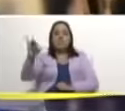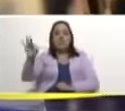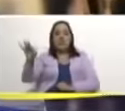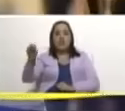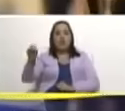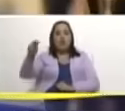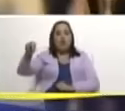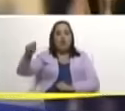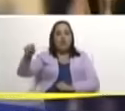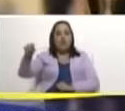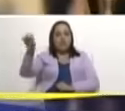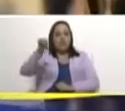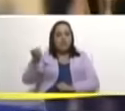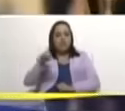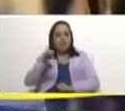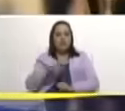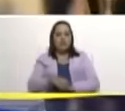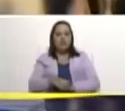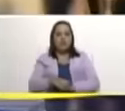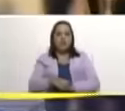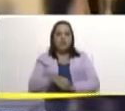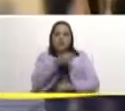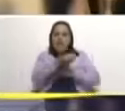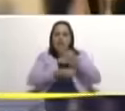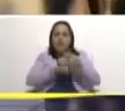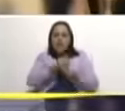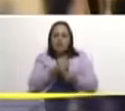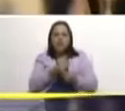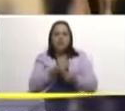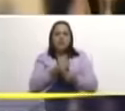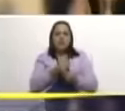se levantó criando sus animales.